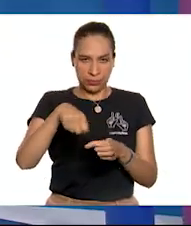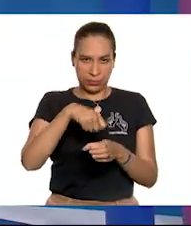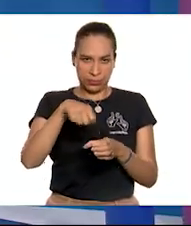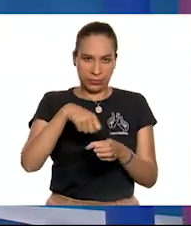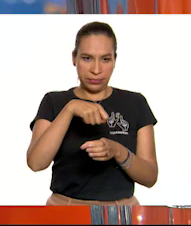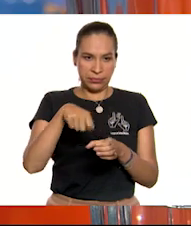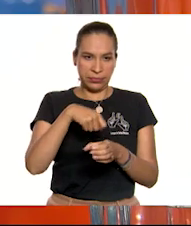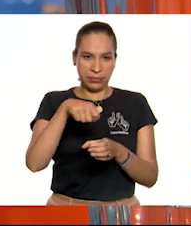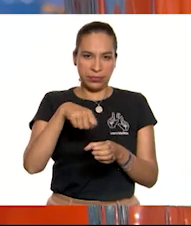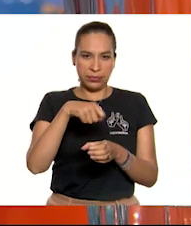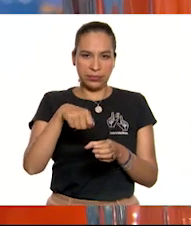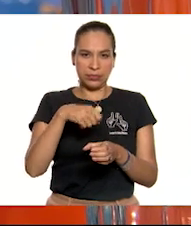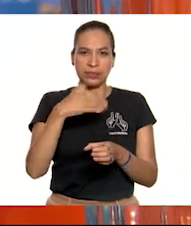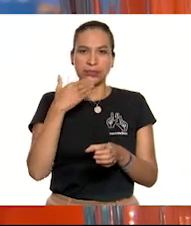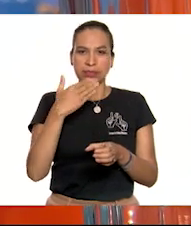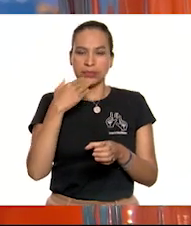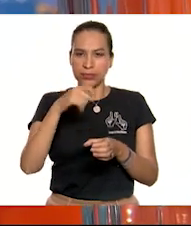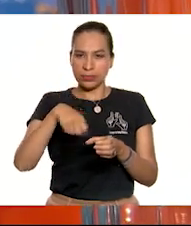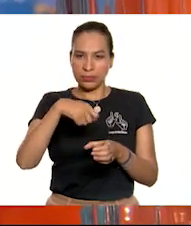bien. Mézclala.